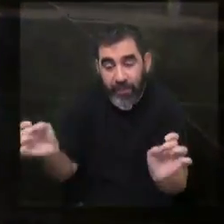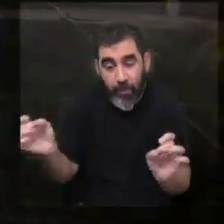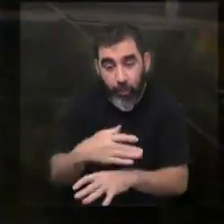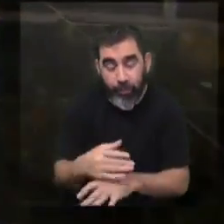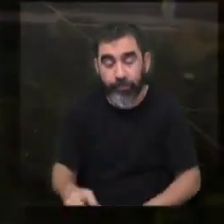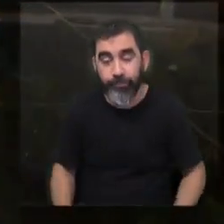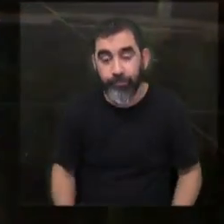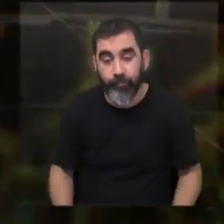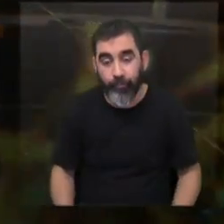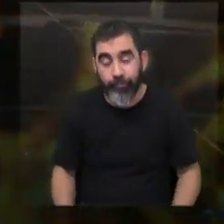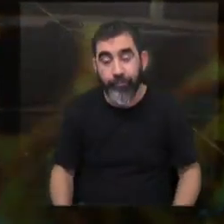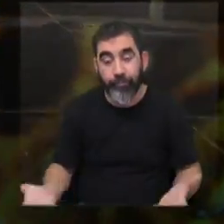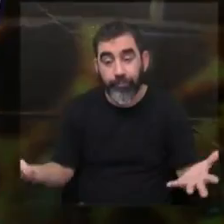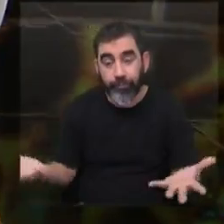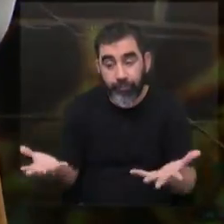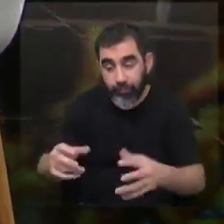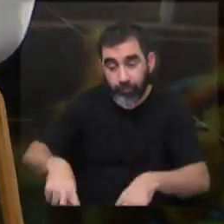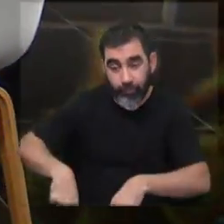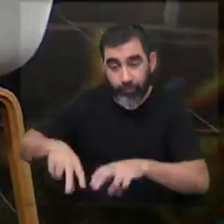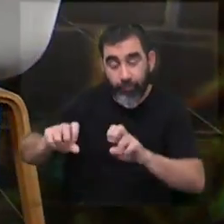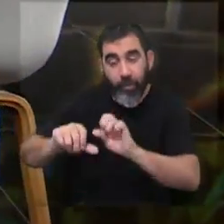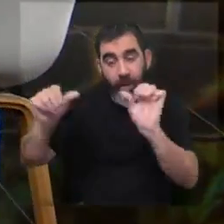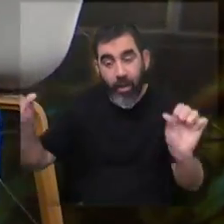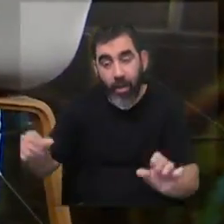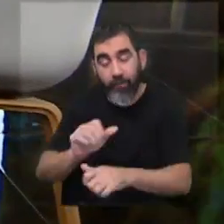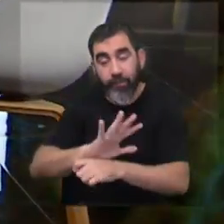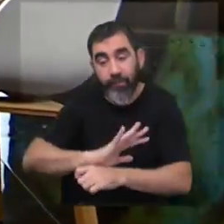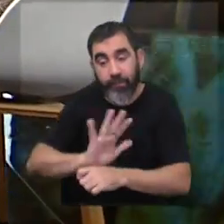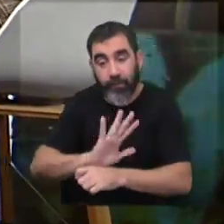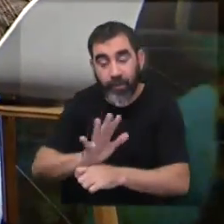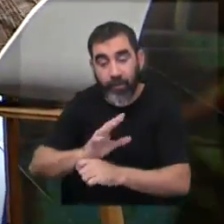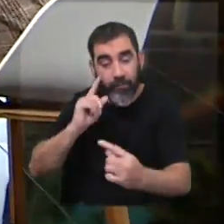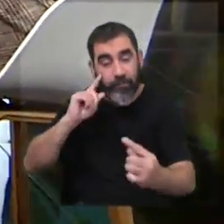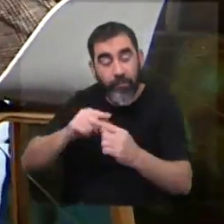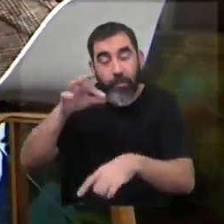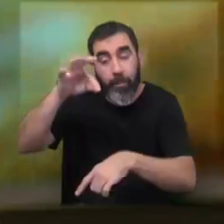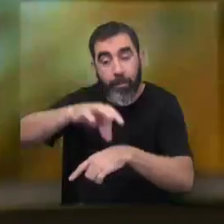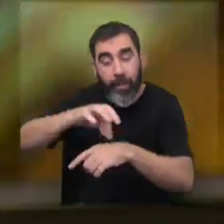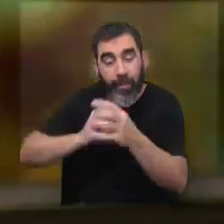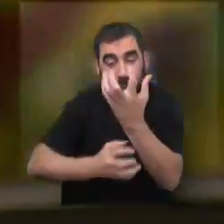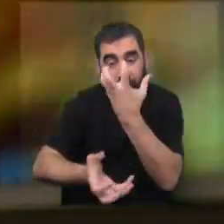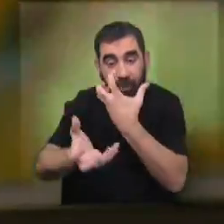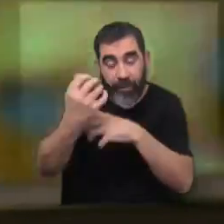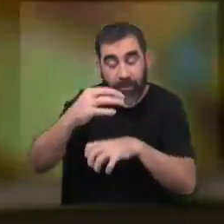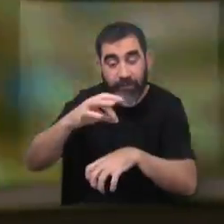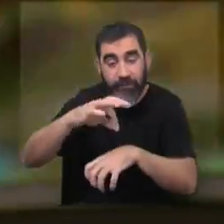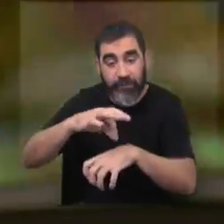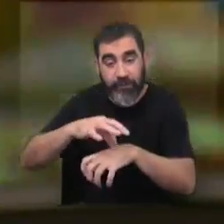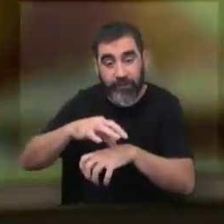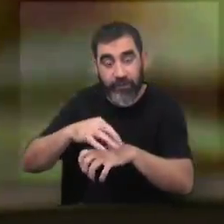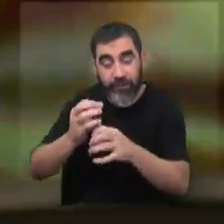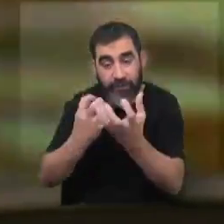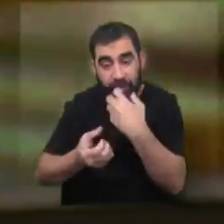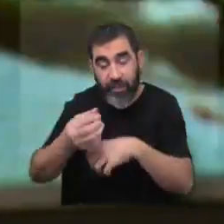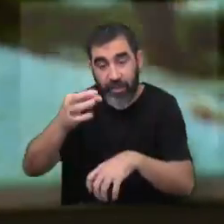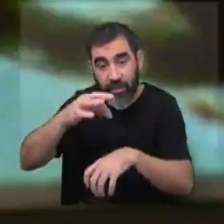ahora empezamos con la línea de investigación en cuanto a las actividades biológicas enfocadas a medicina veterinaria. Bueno, entonces en eso